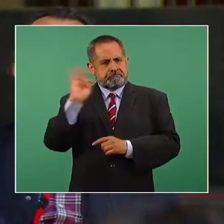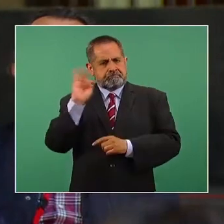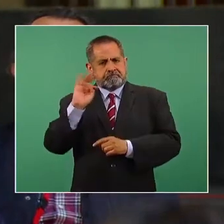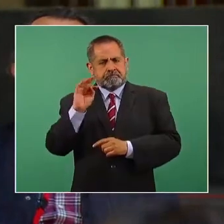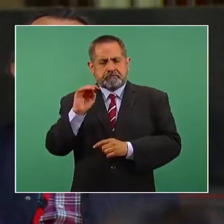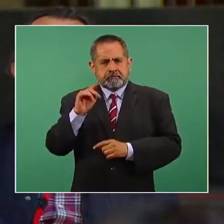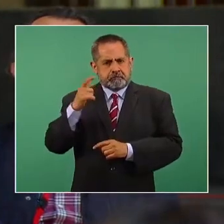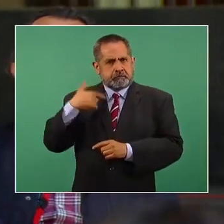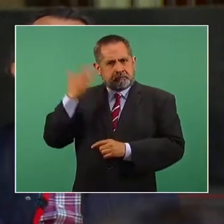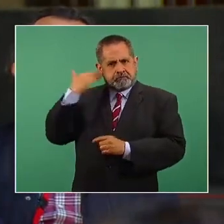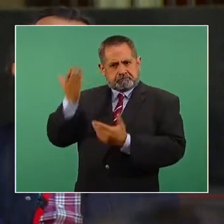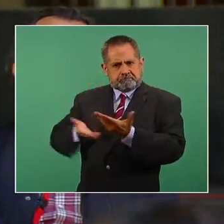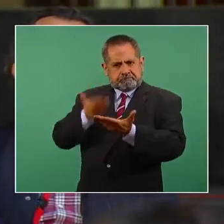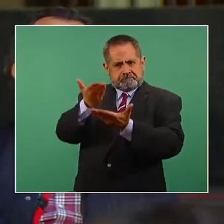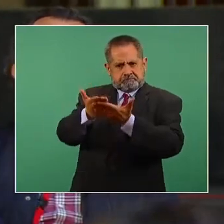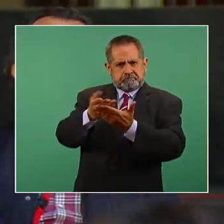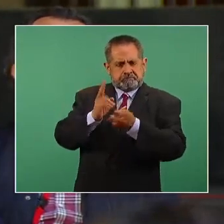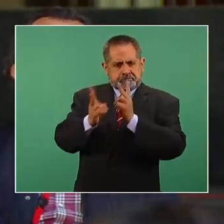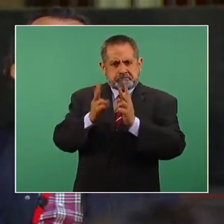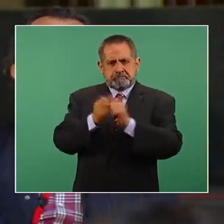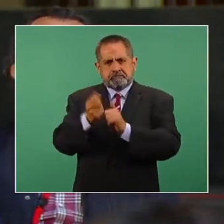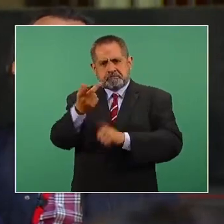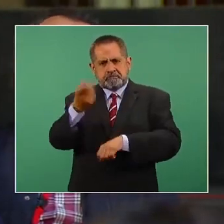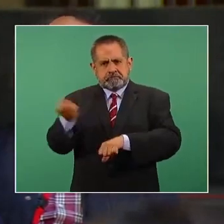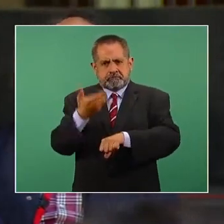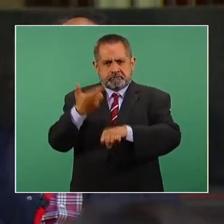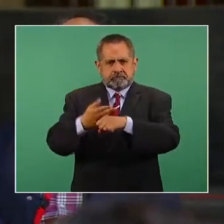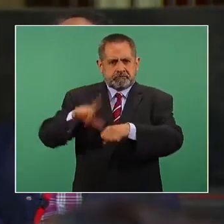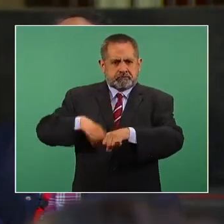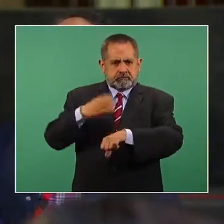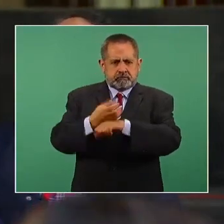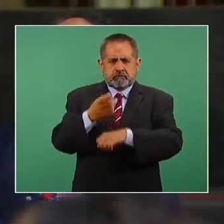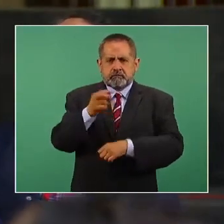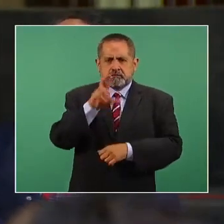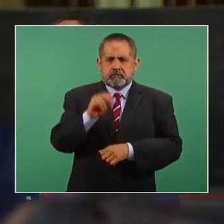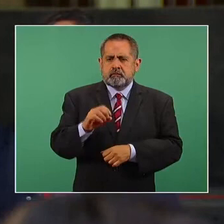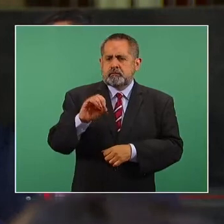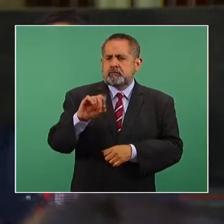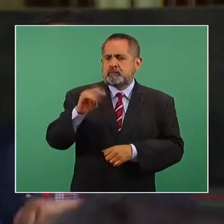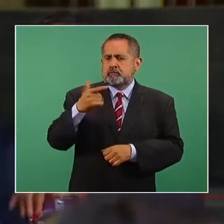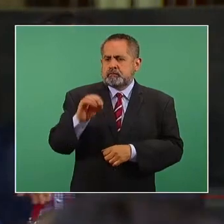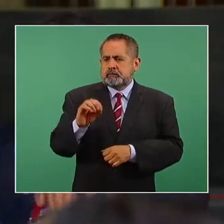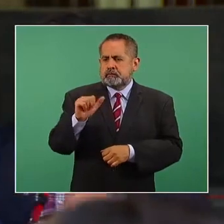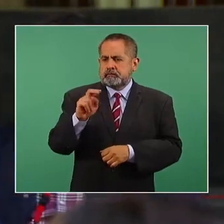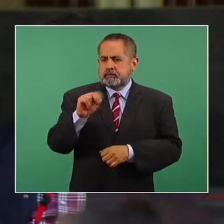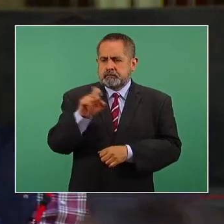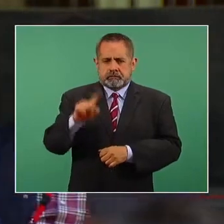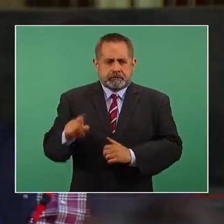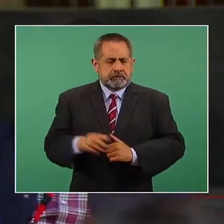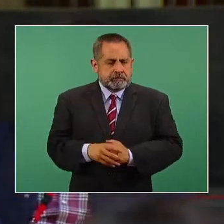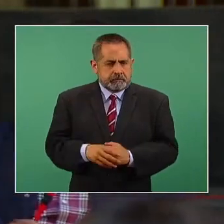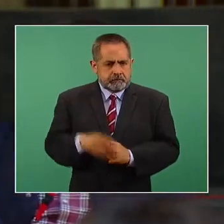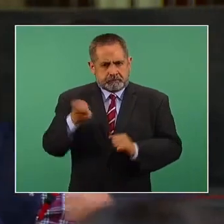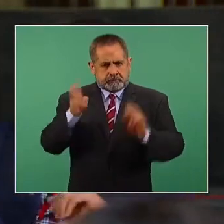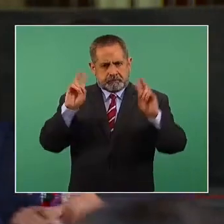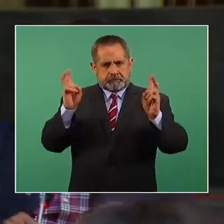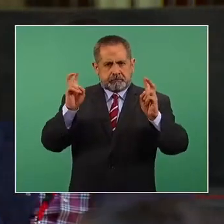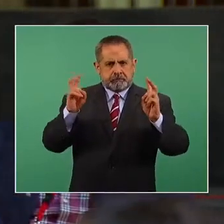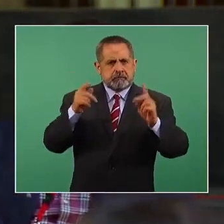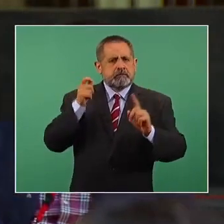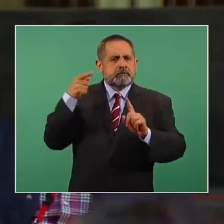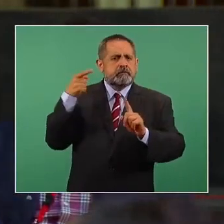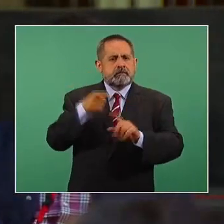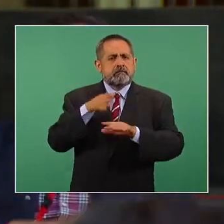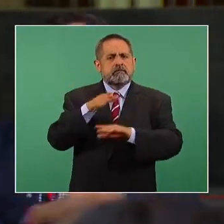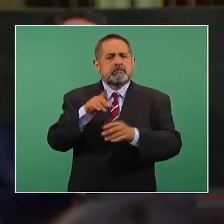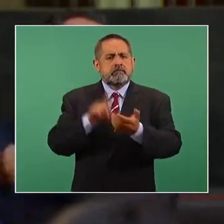bien planteárselo a la secretaria de Gobernación, la doctora Olga Sánchez Cordero. Este tema es